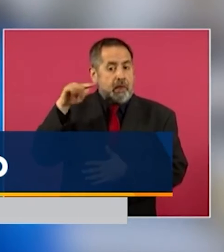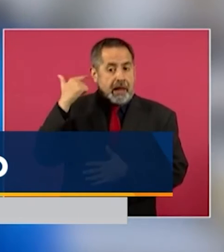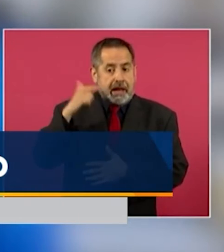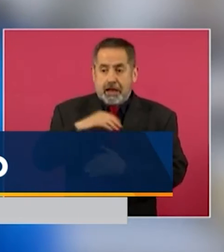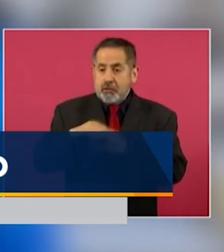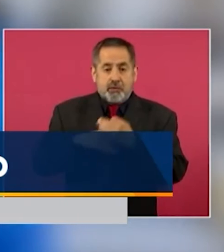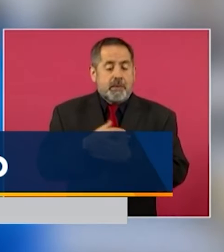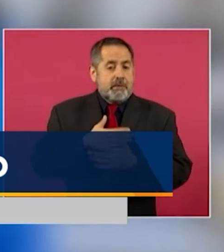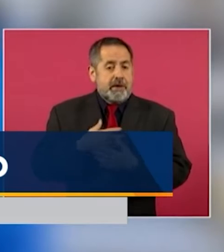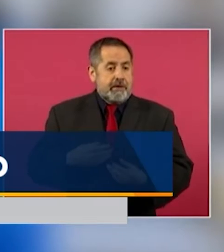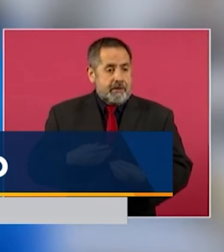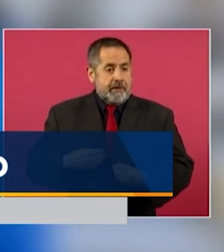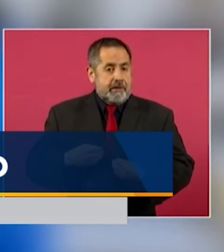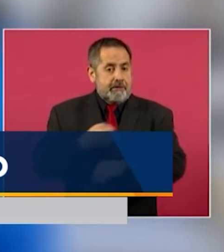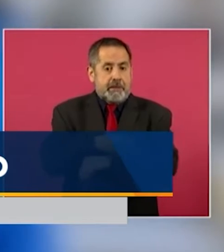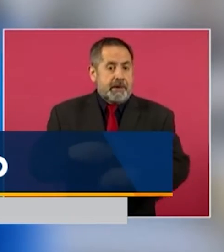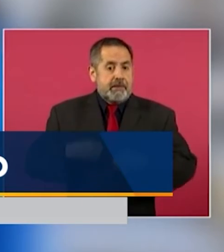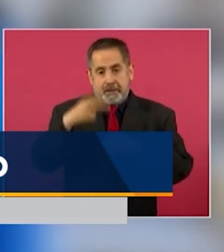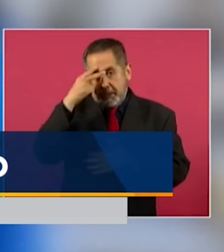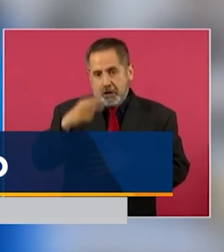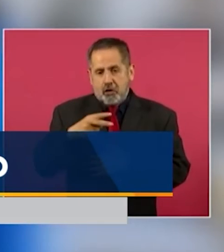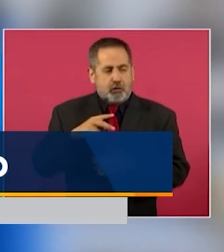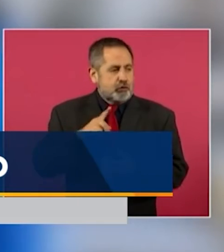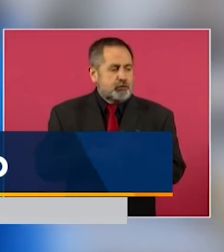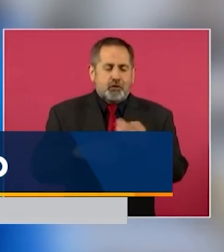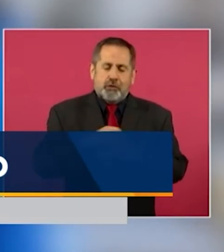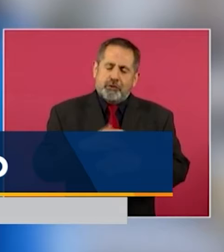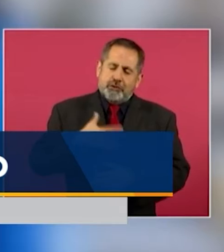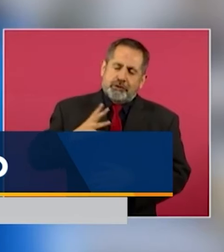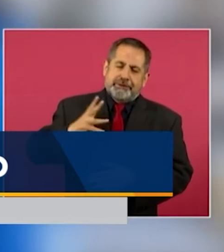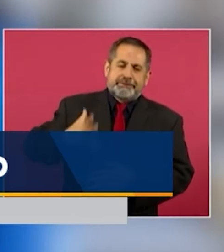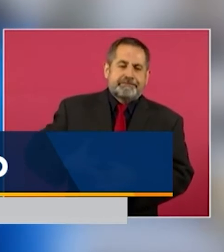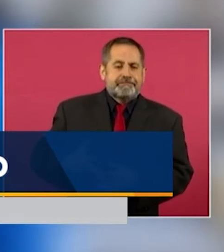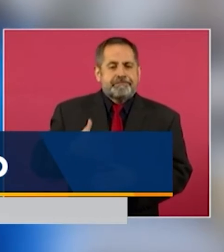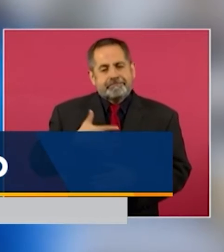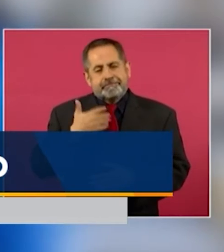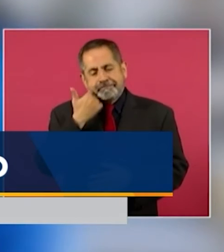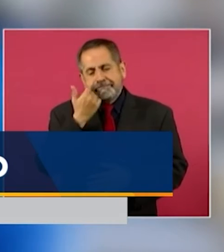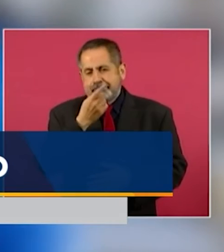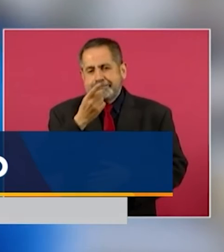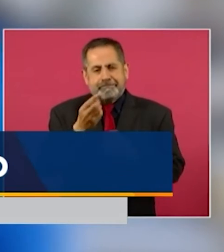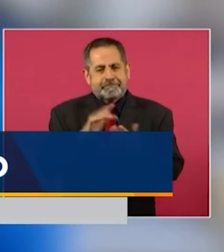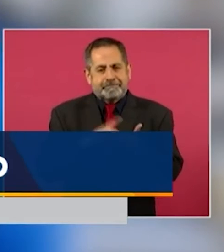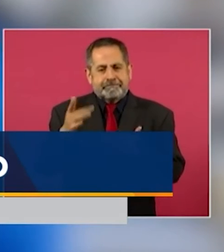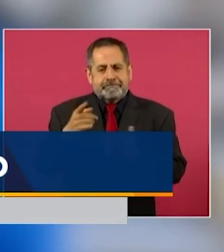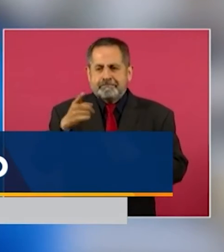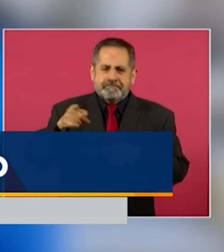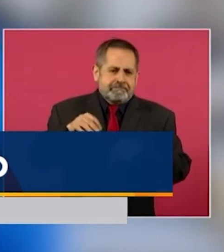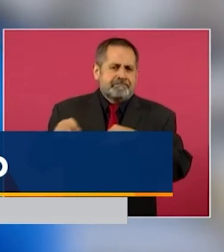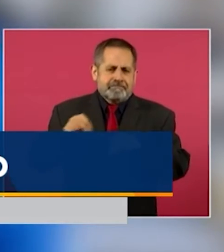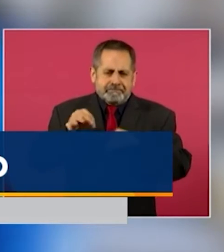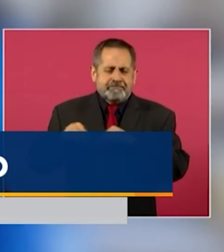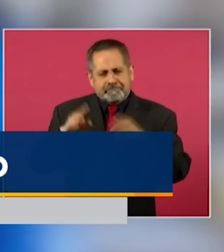México y destacando que fue una experiencia inolvidable. La joven dijo que su familia vive en Guadalajara, Jalisco, la cual está